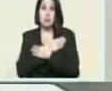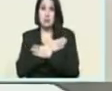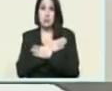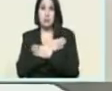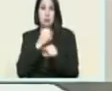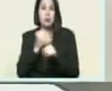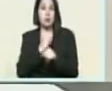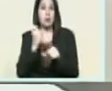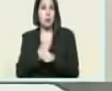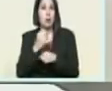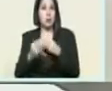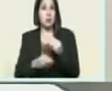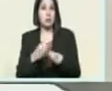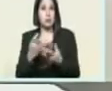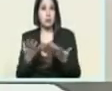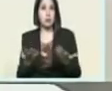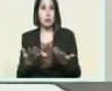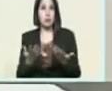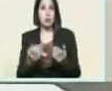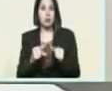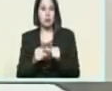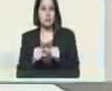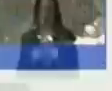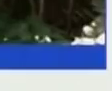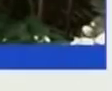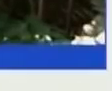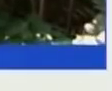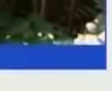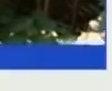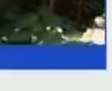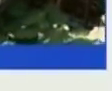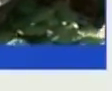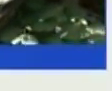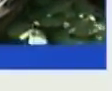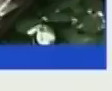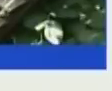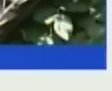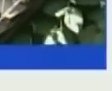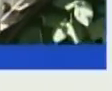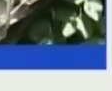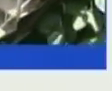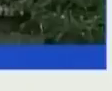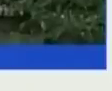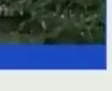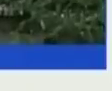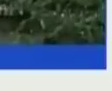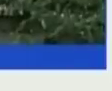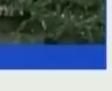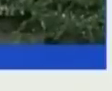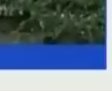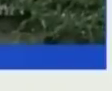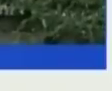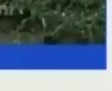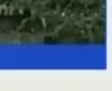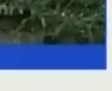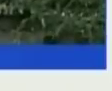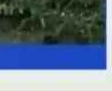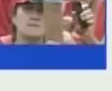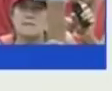que usted está haciendo. Siga con la entrega, la disciplina, la honestidad.